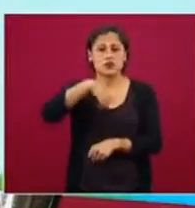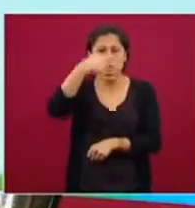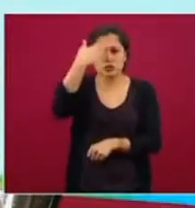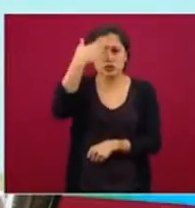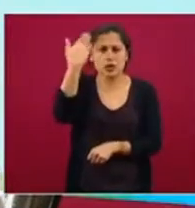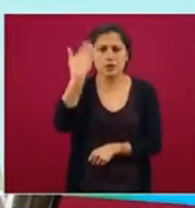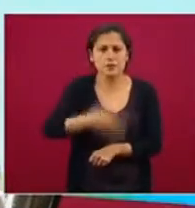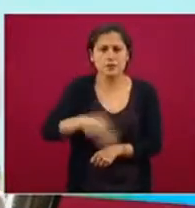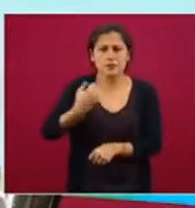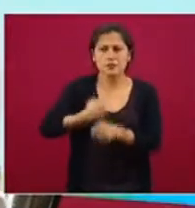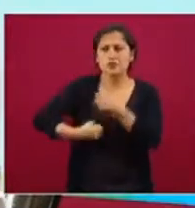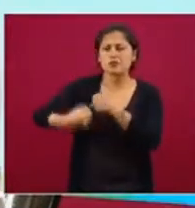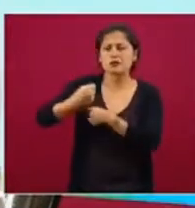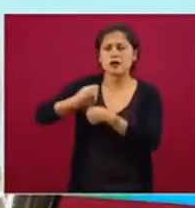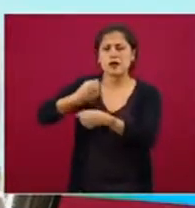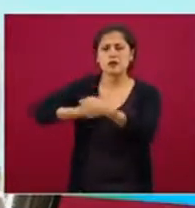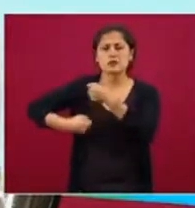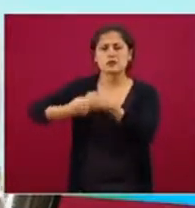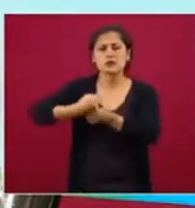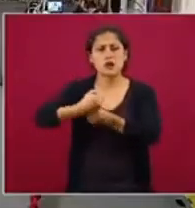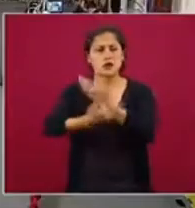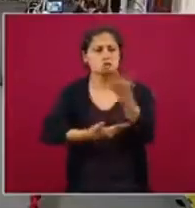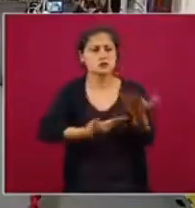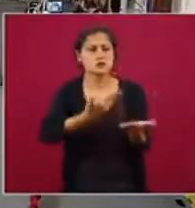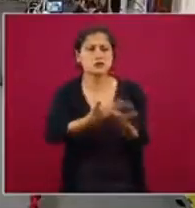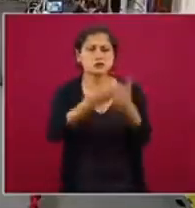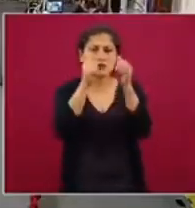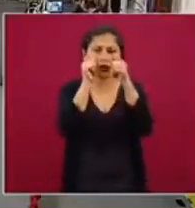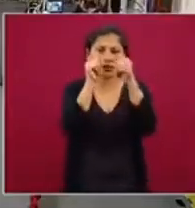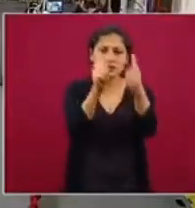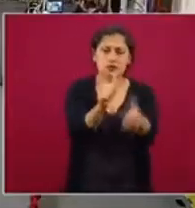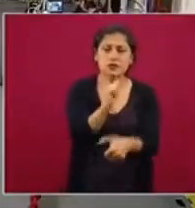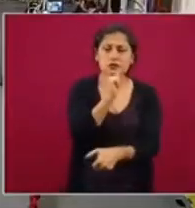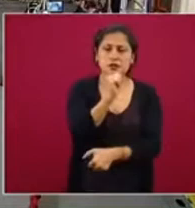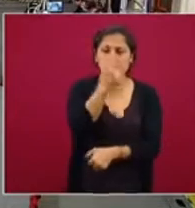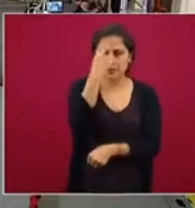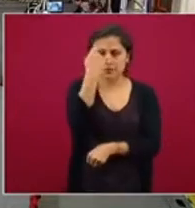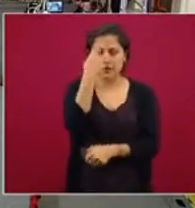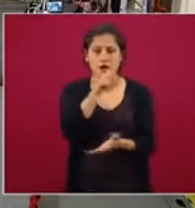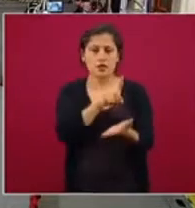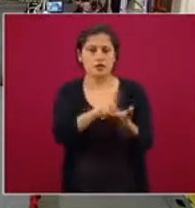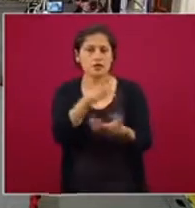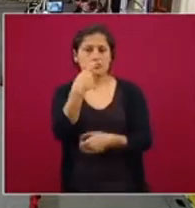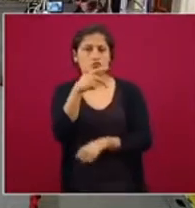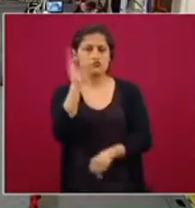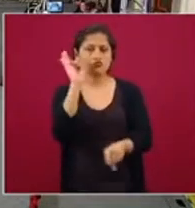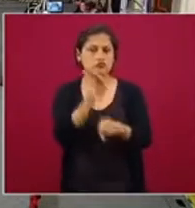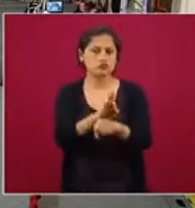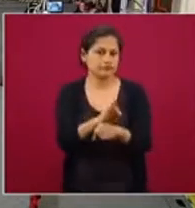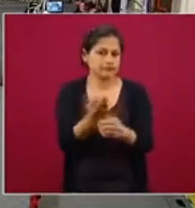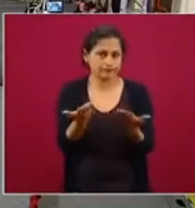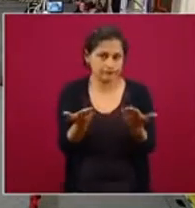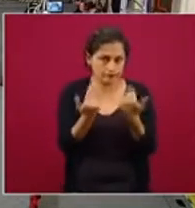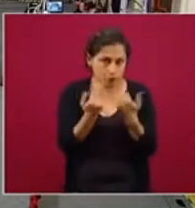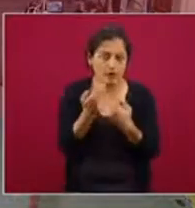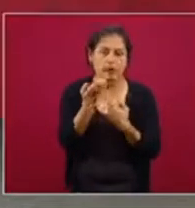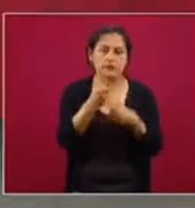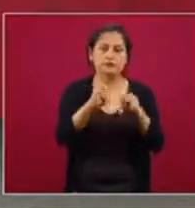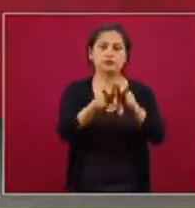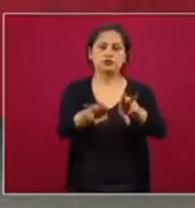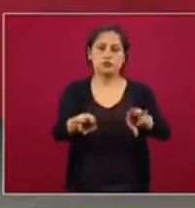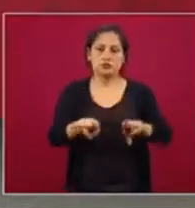México, en muchos lugares del mundo, de servicios que garanticen sus derechos. Y en el caso de